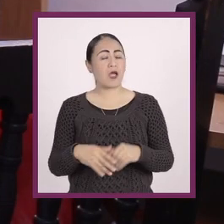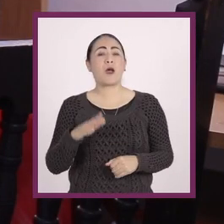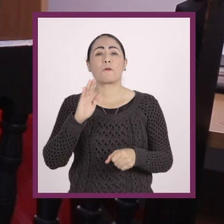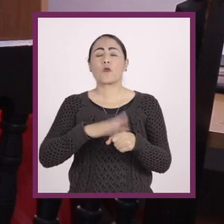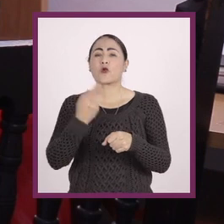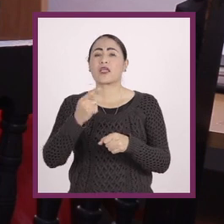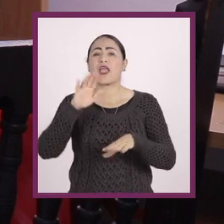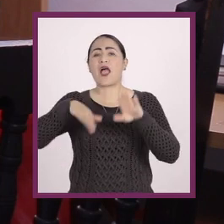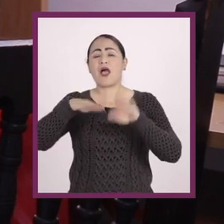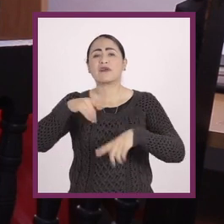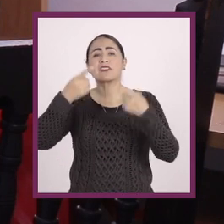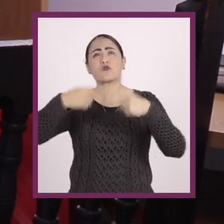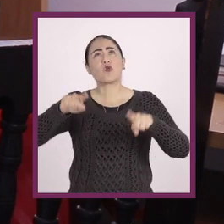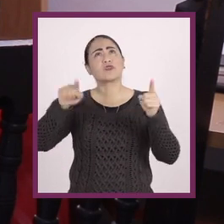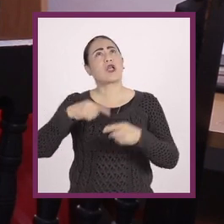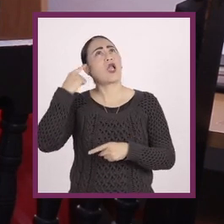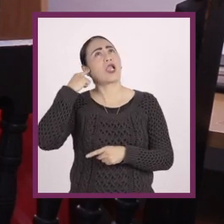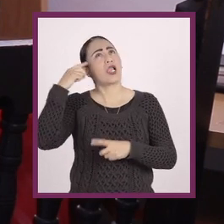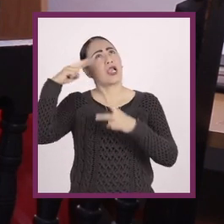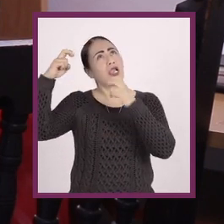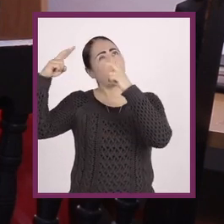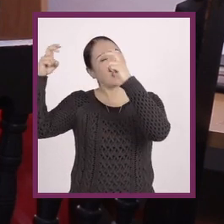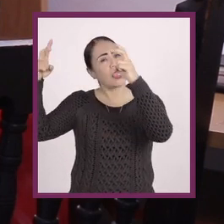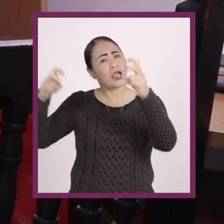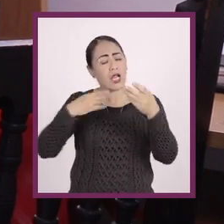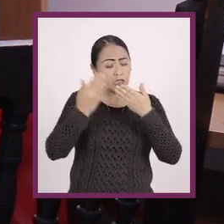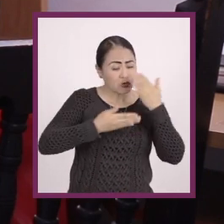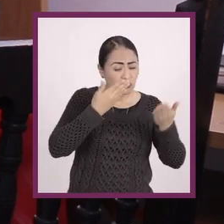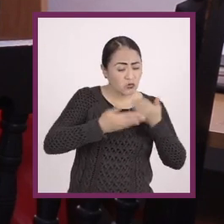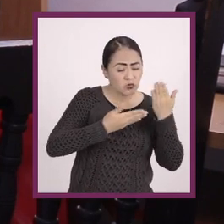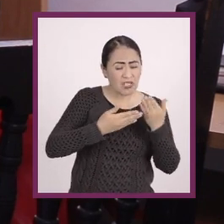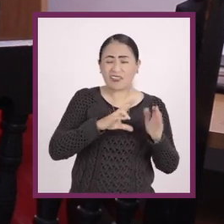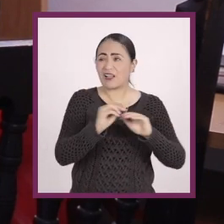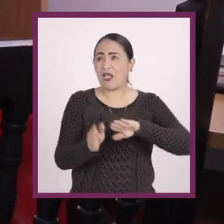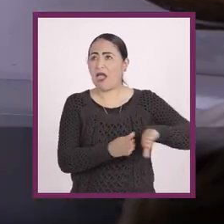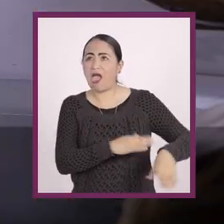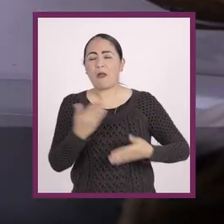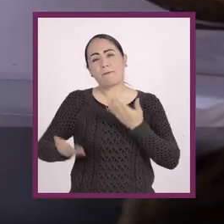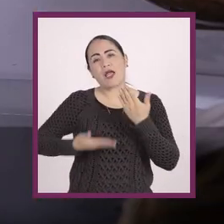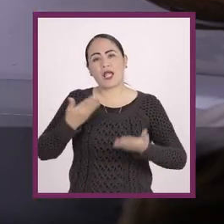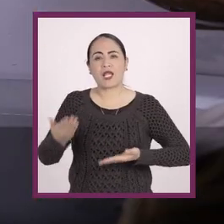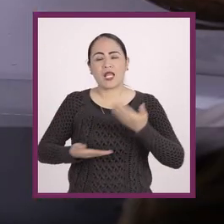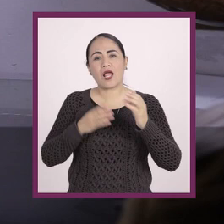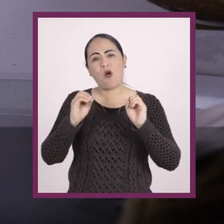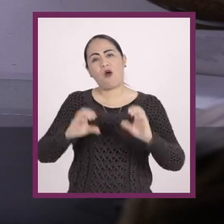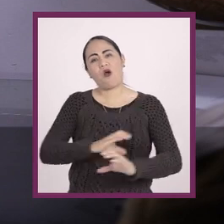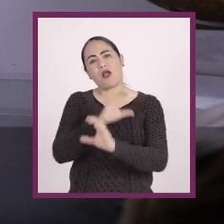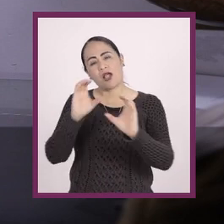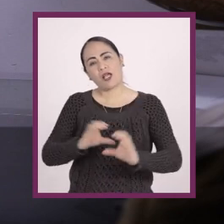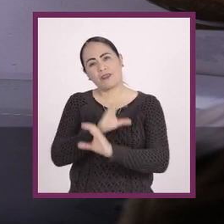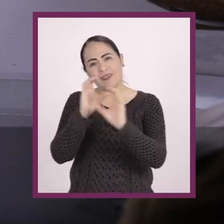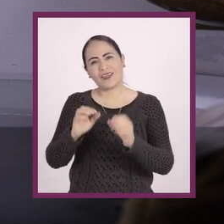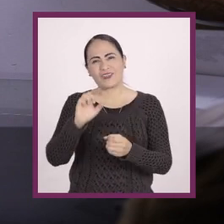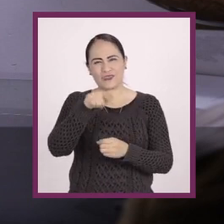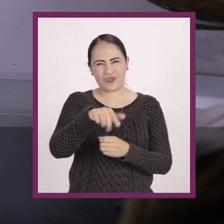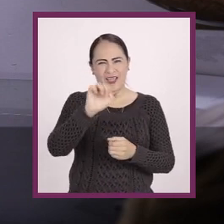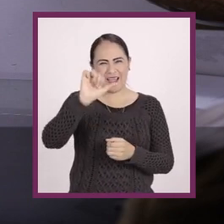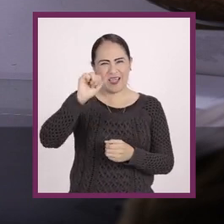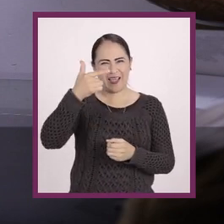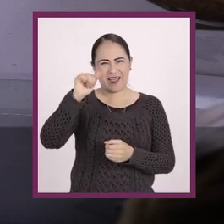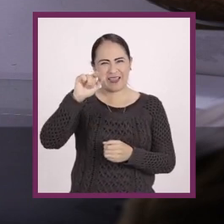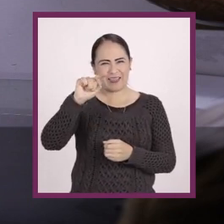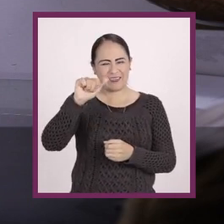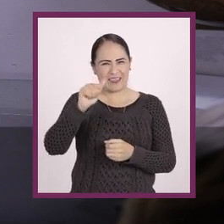hasta cierto punto juanma porque a veces la música puede ser un distractor y en lugar de estudiar terminamos bailando o cantando